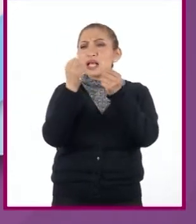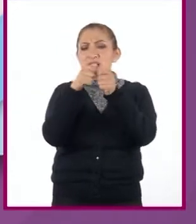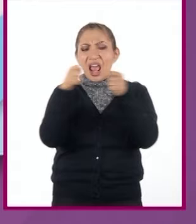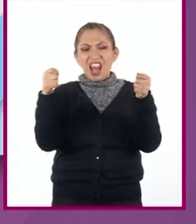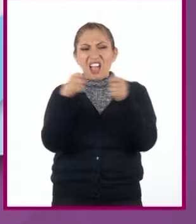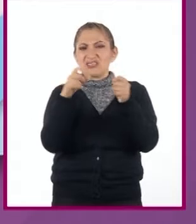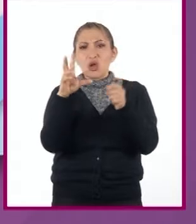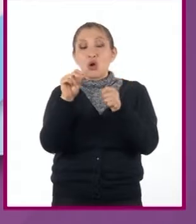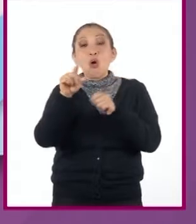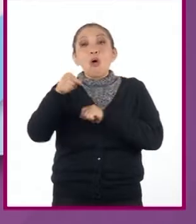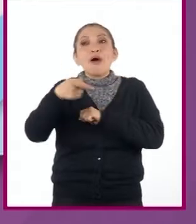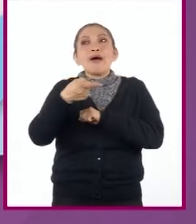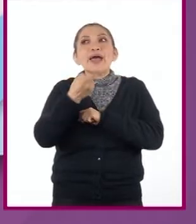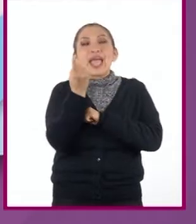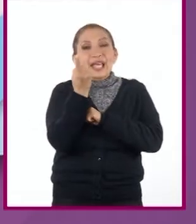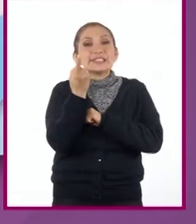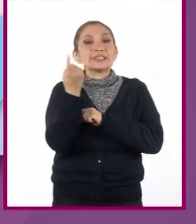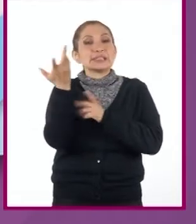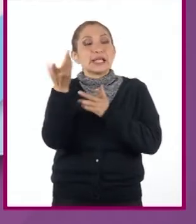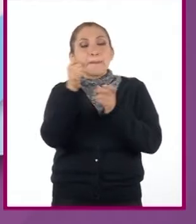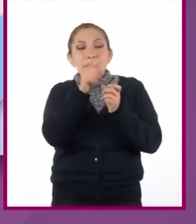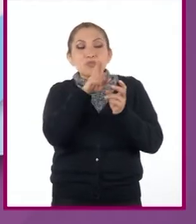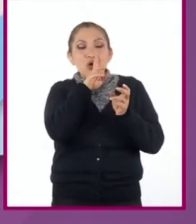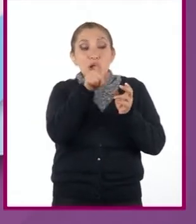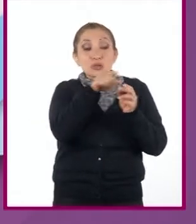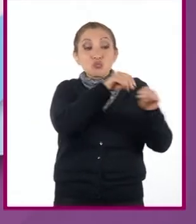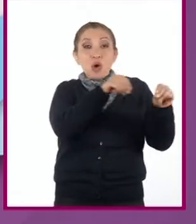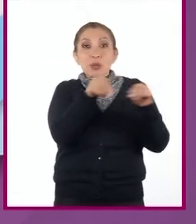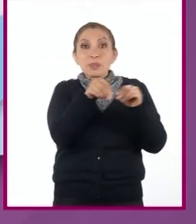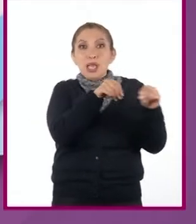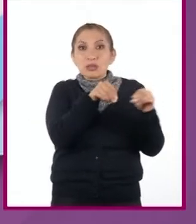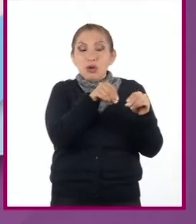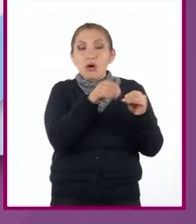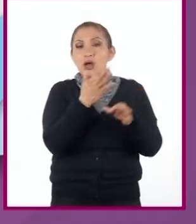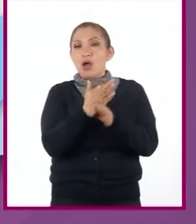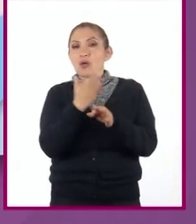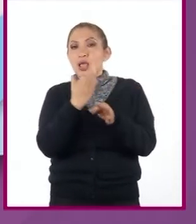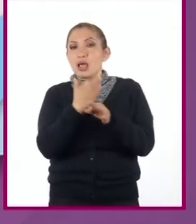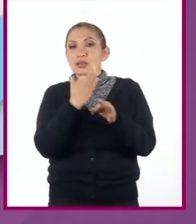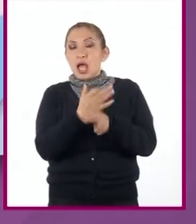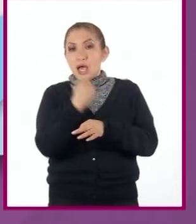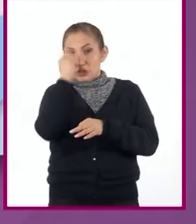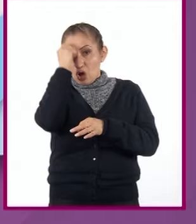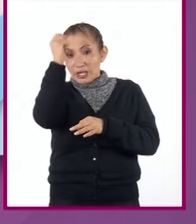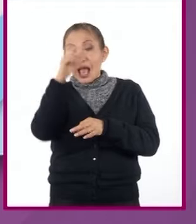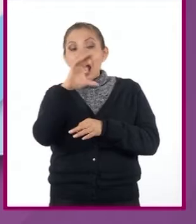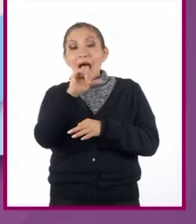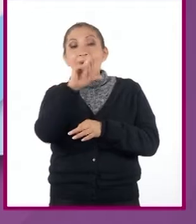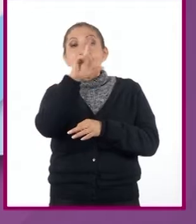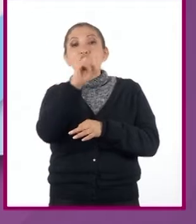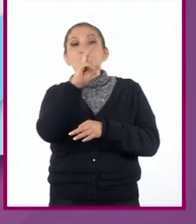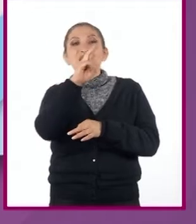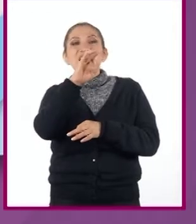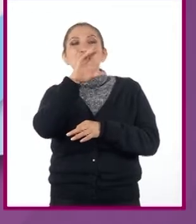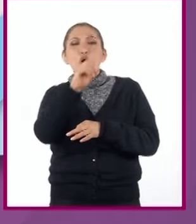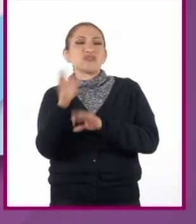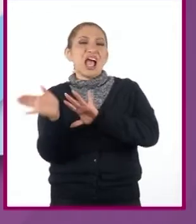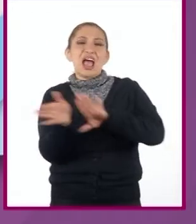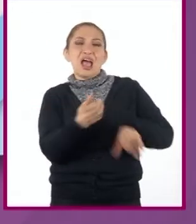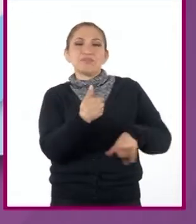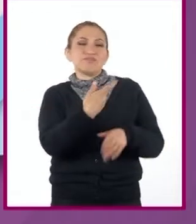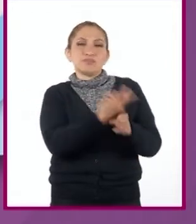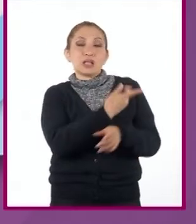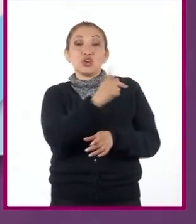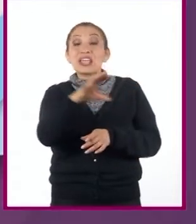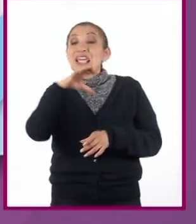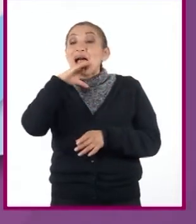elástica, sino más bien el producto del movimiento. Actualmente, la teoría del calórico ha sido abandonada y sabemos